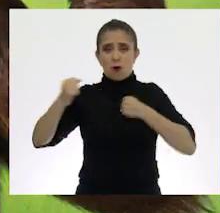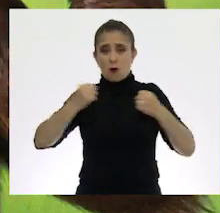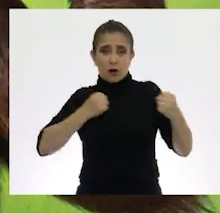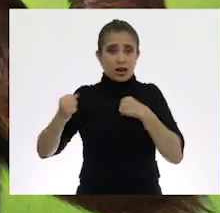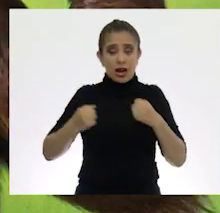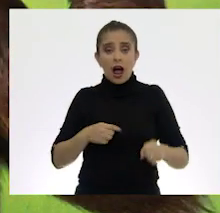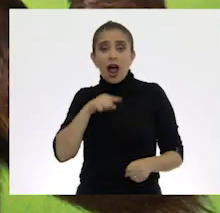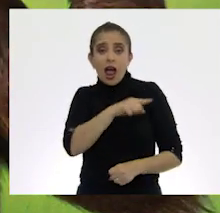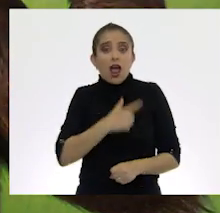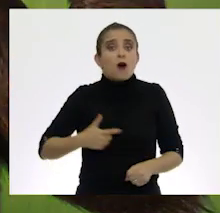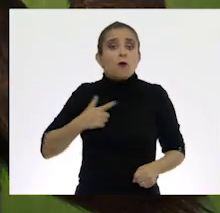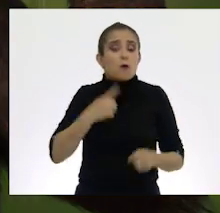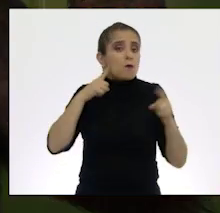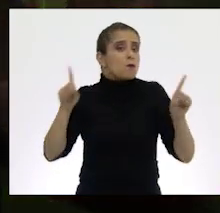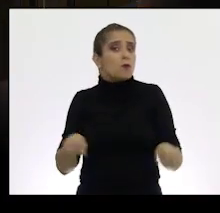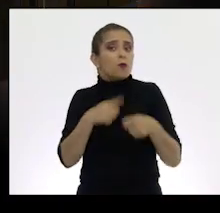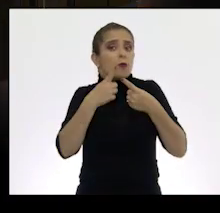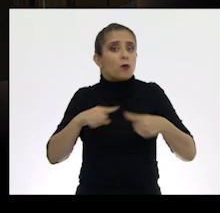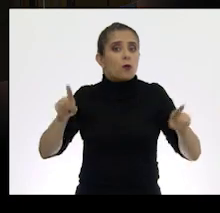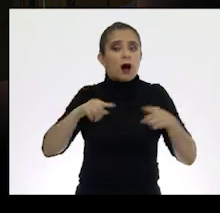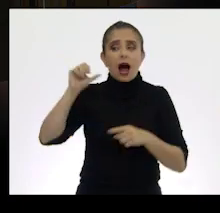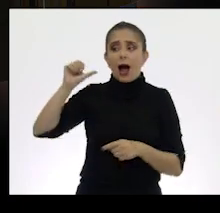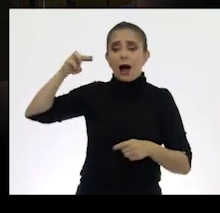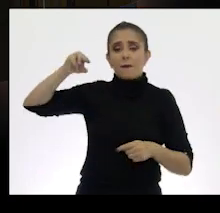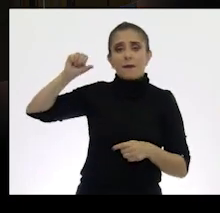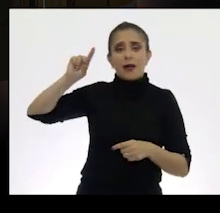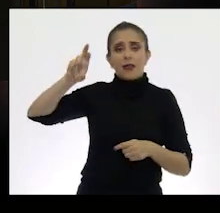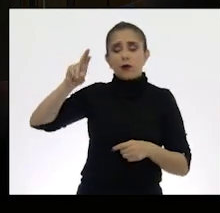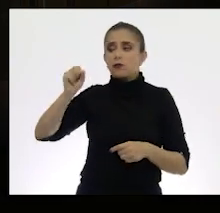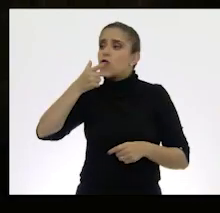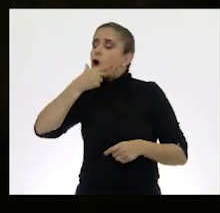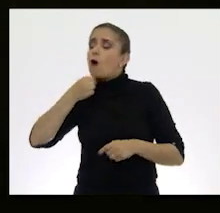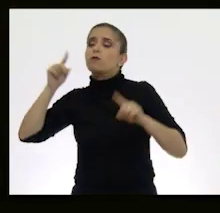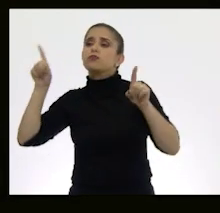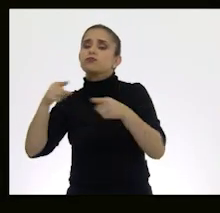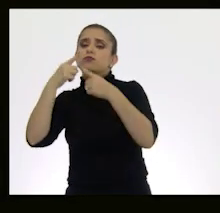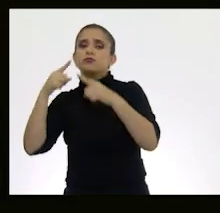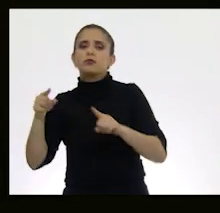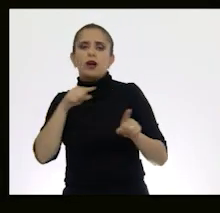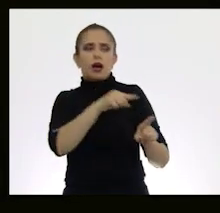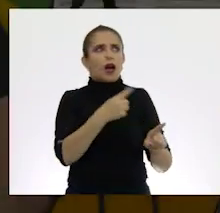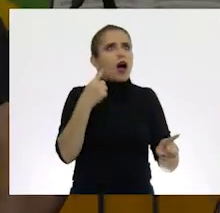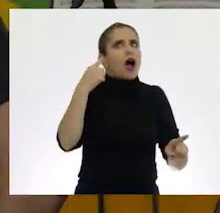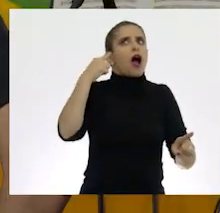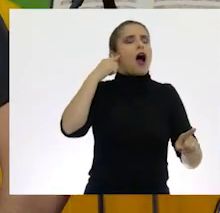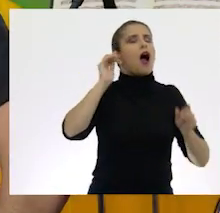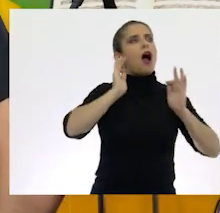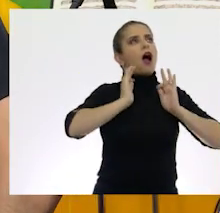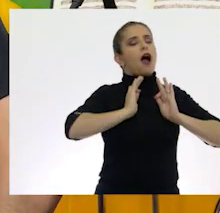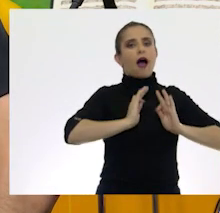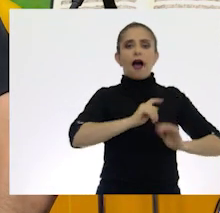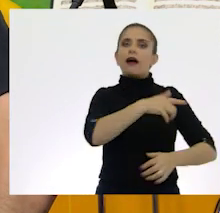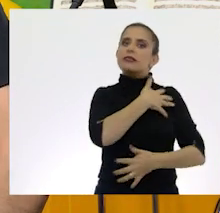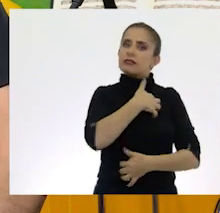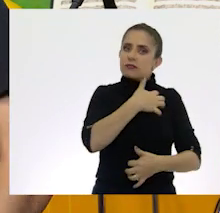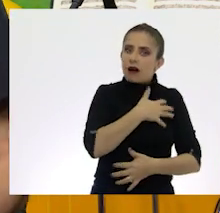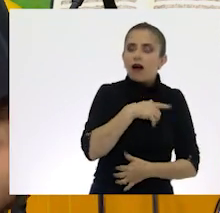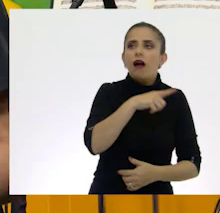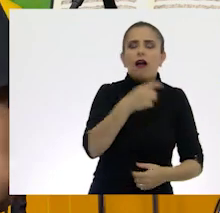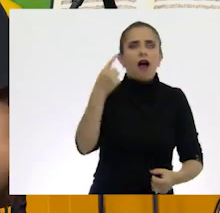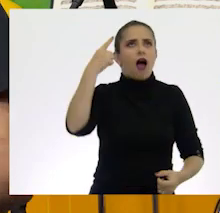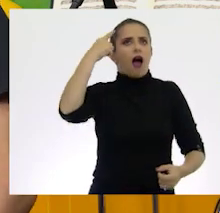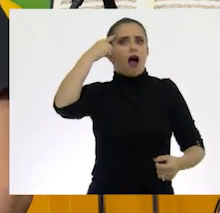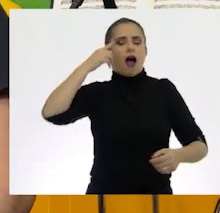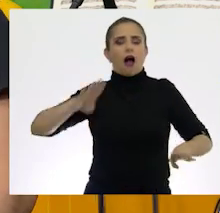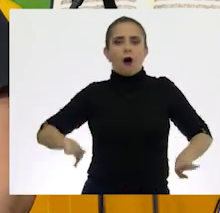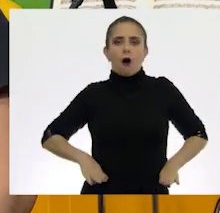los monos o los gorilas, les gusta la música de Wolfgang Amadeus Mozart? Esto es porque les ayuda a relajarse. Además,